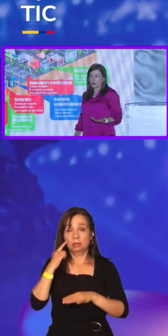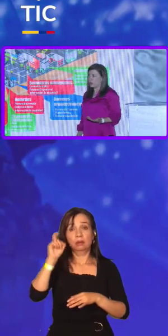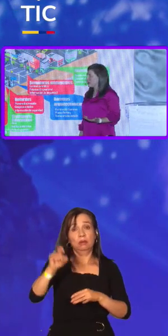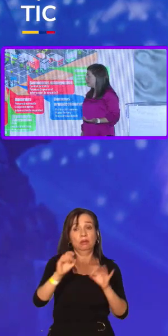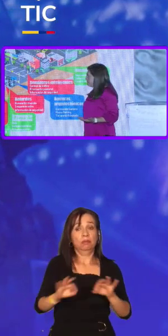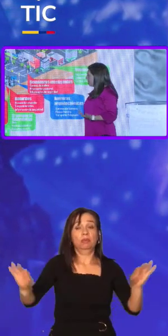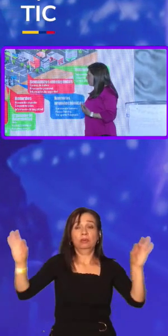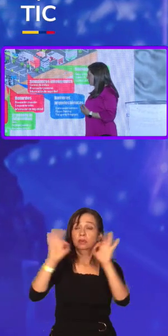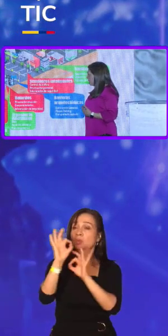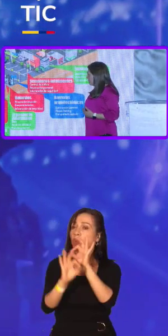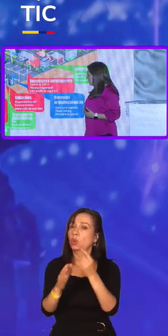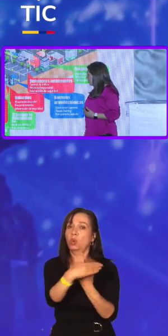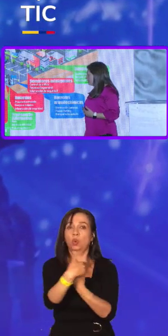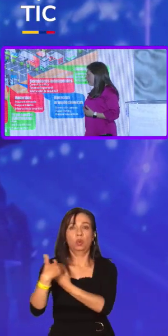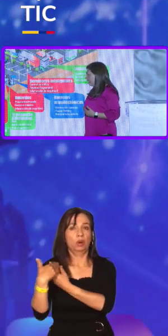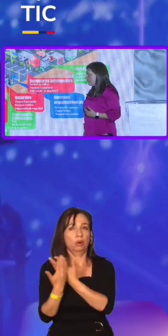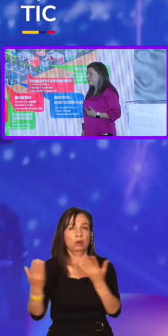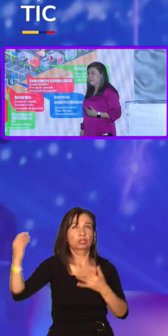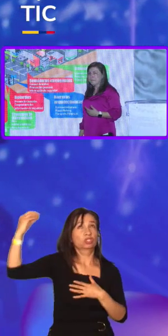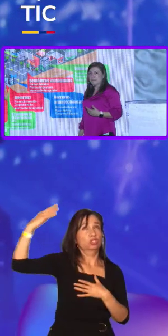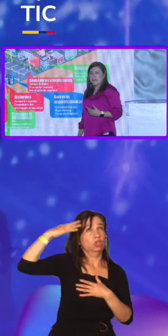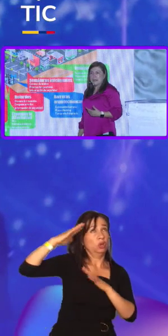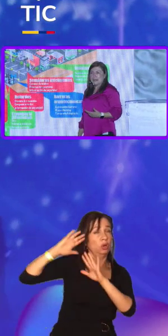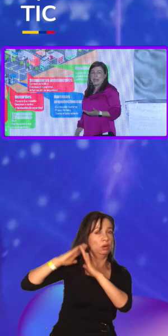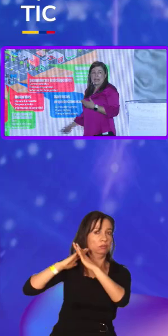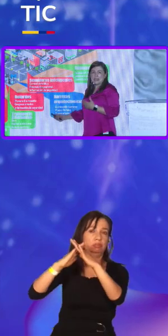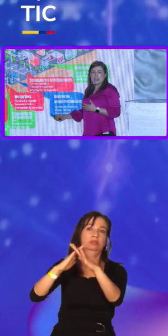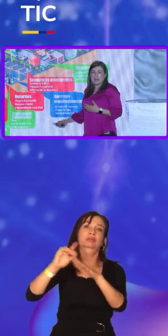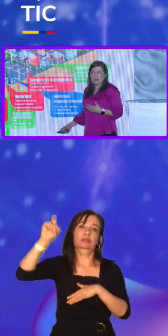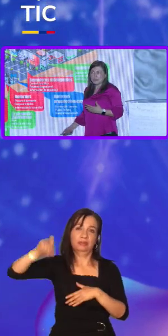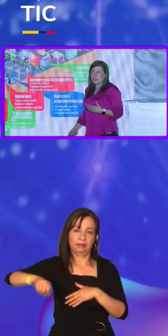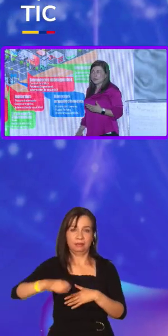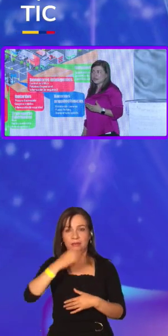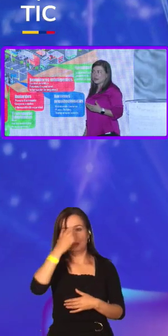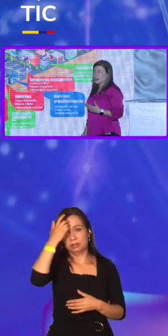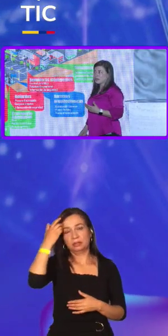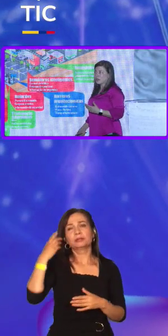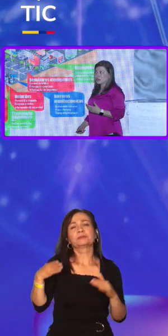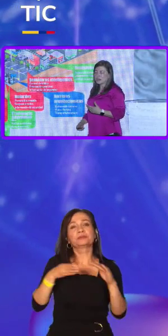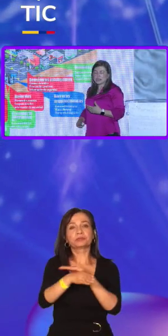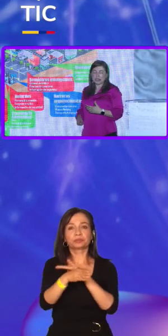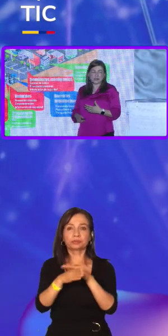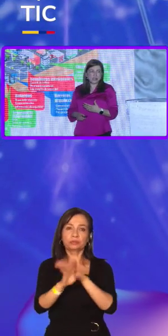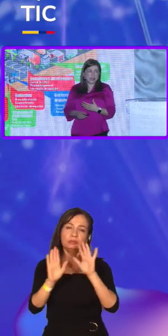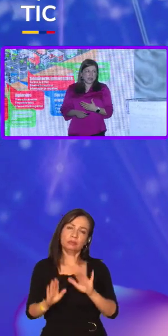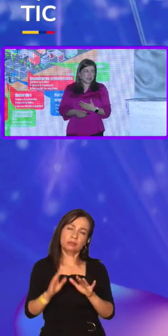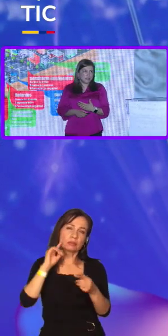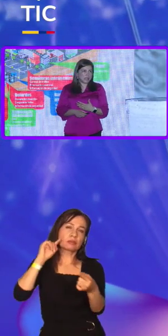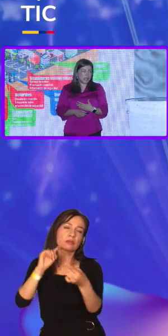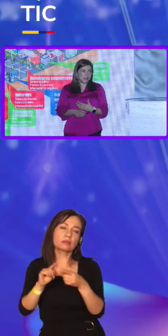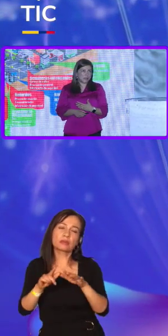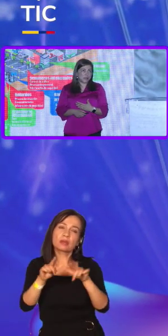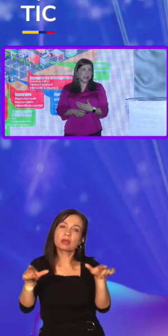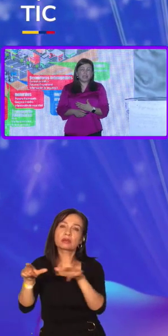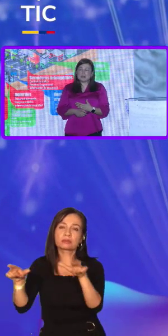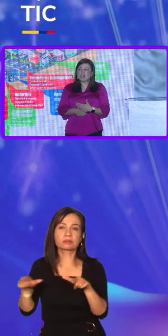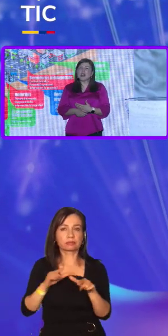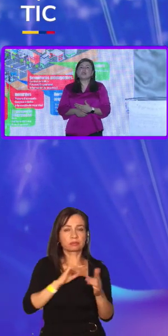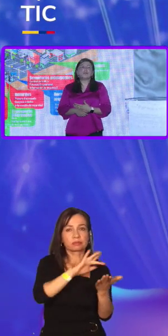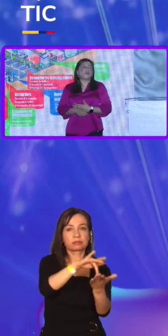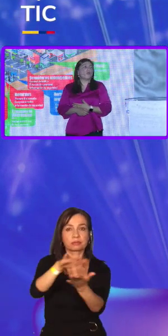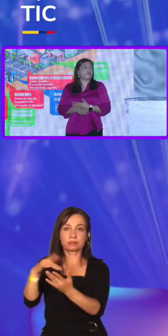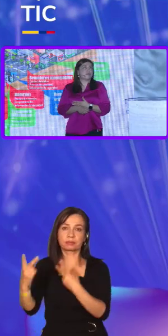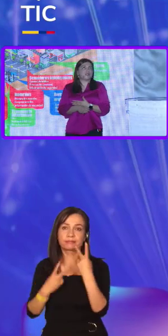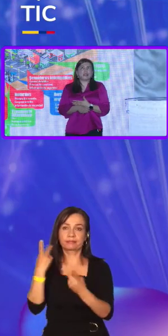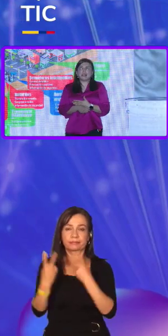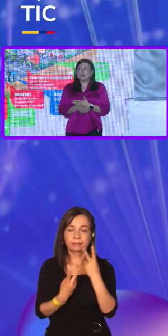deben protegerse mejor, ¿verdad?, contra la radiación solar. Y en accesibilidad, por supuesto, queremos que nuestros destinos puedan